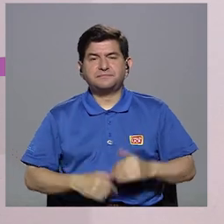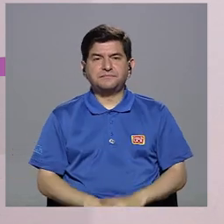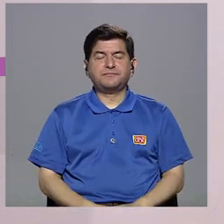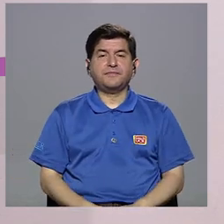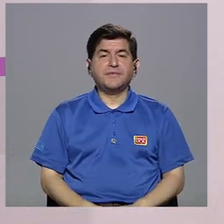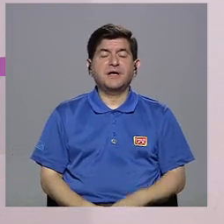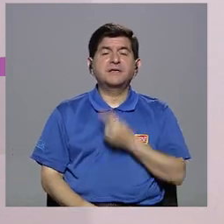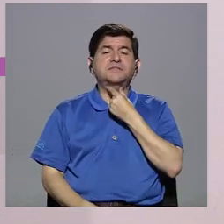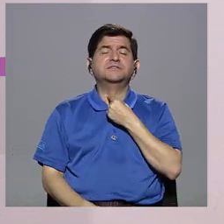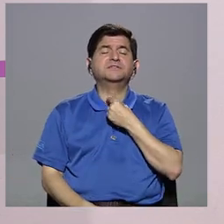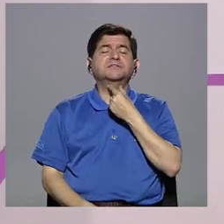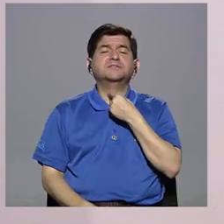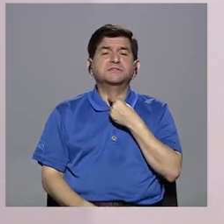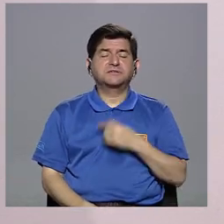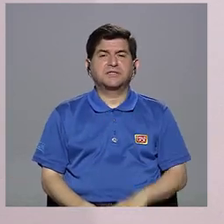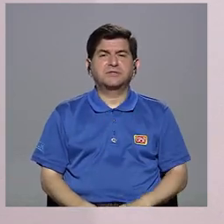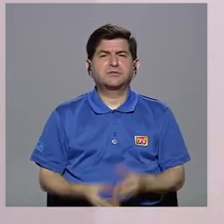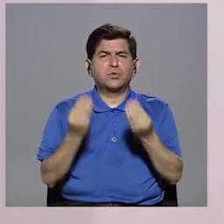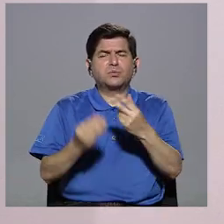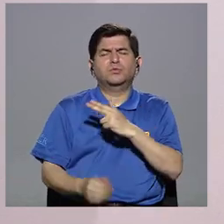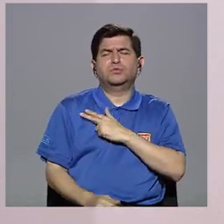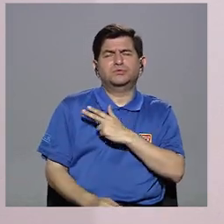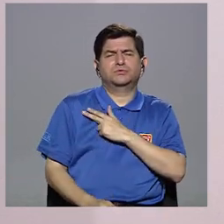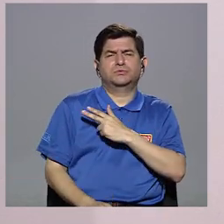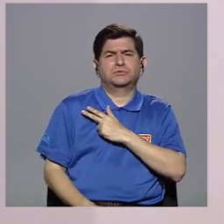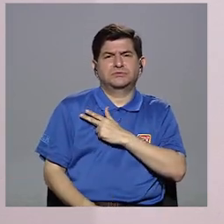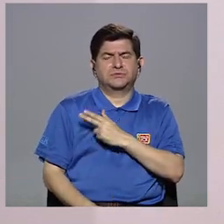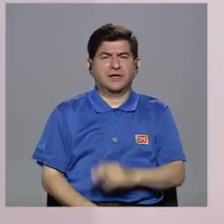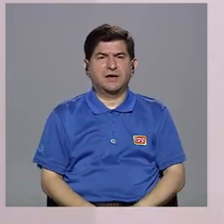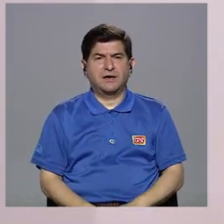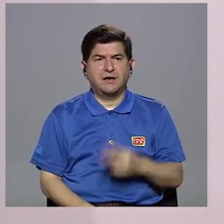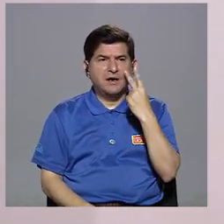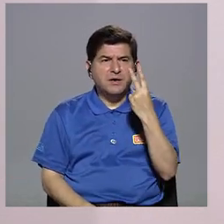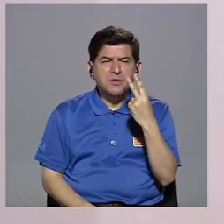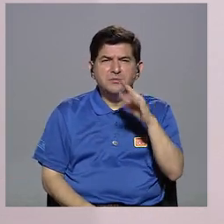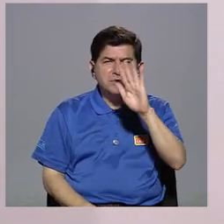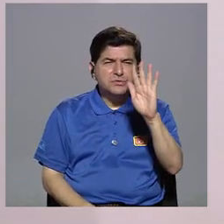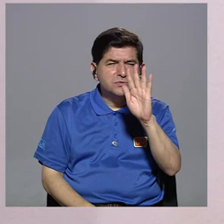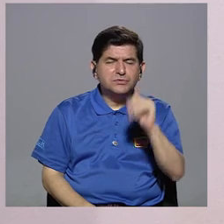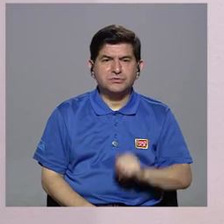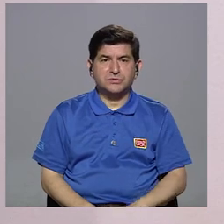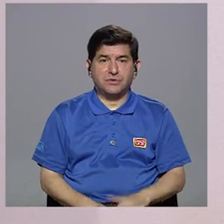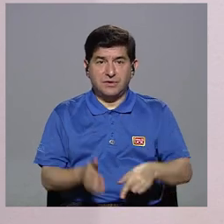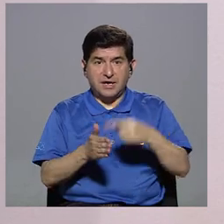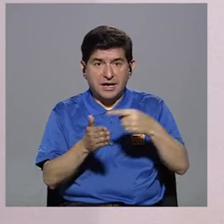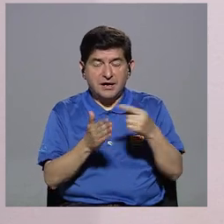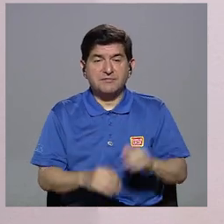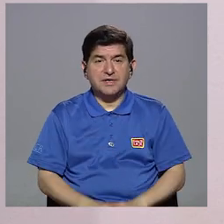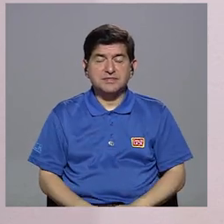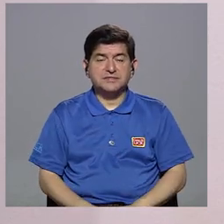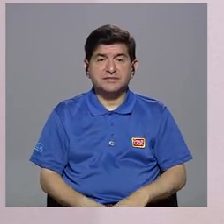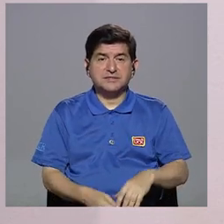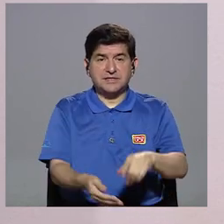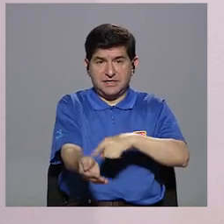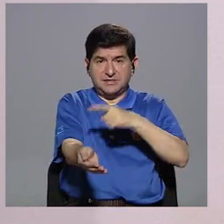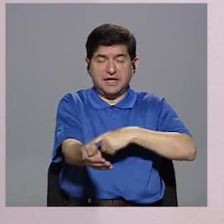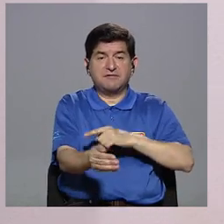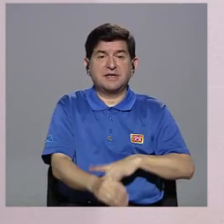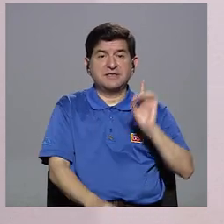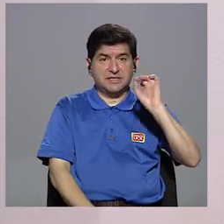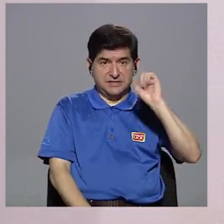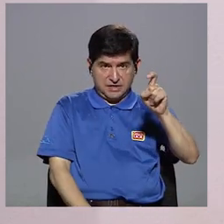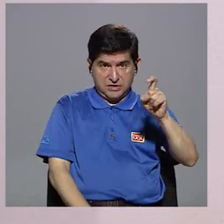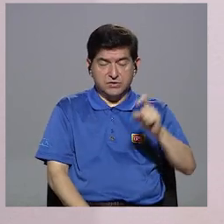de la orina derá visión borrosa muchas veces la diabetes es